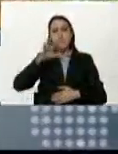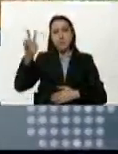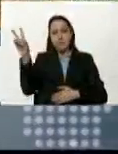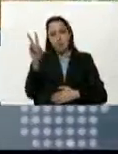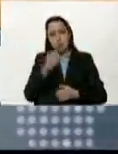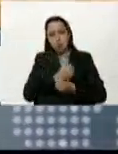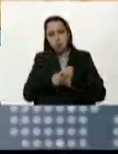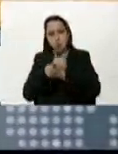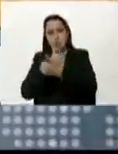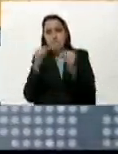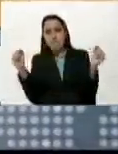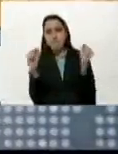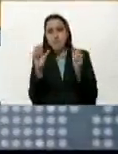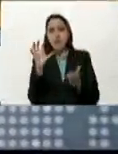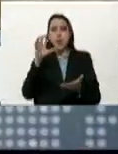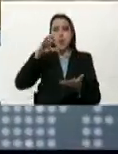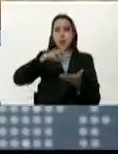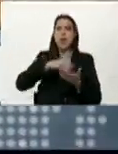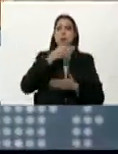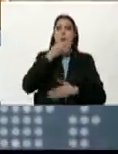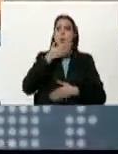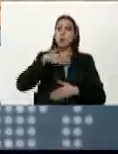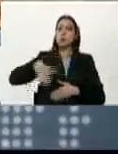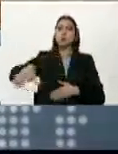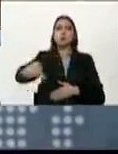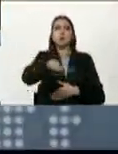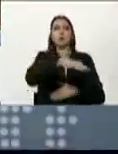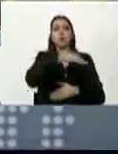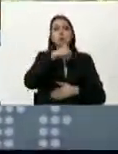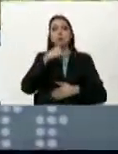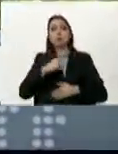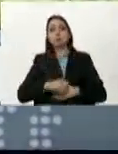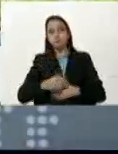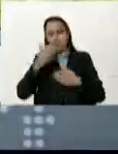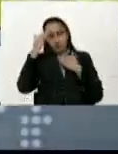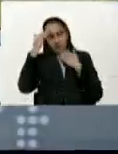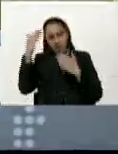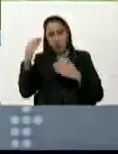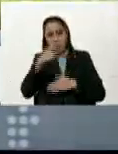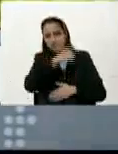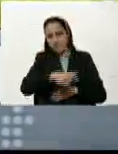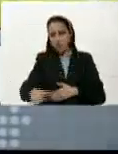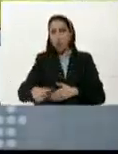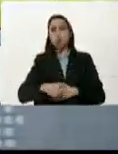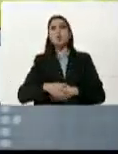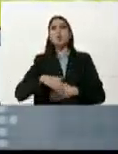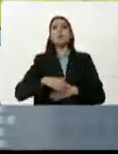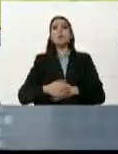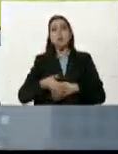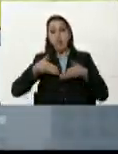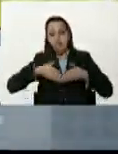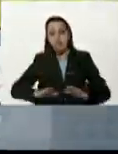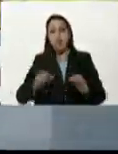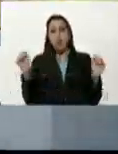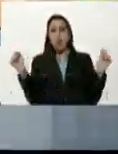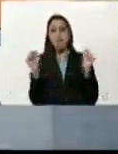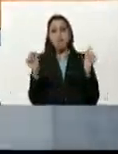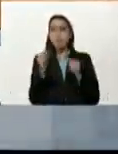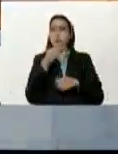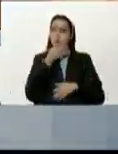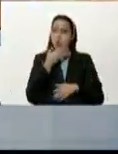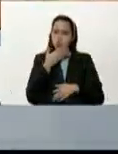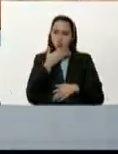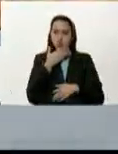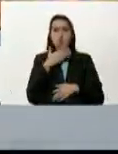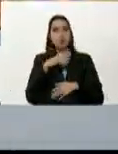mérida mérida qué bella eres mérida mi saludo a los merideños y las pequeñas que bella